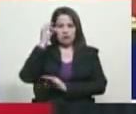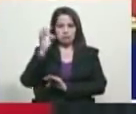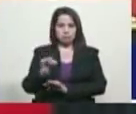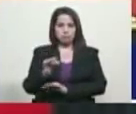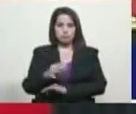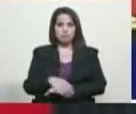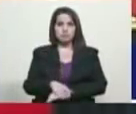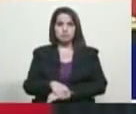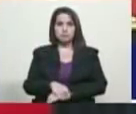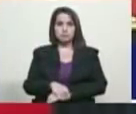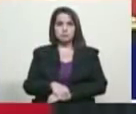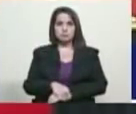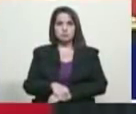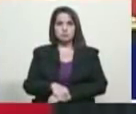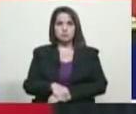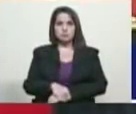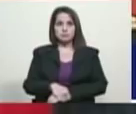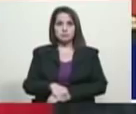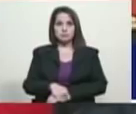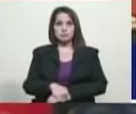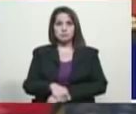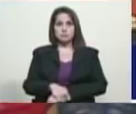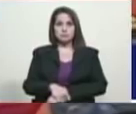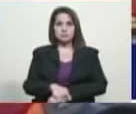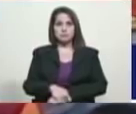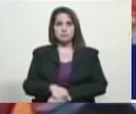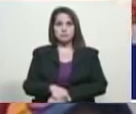Un 17 de noviembre del año